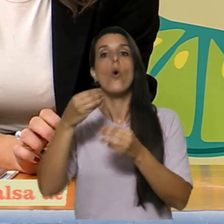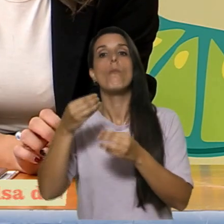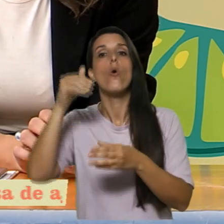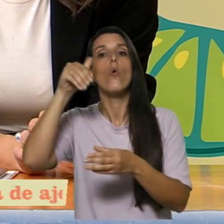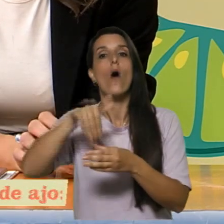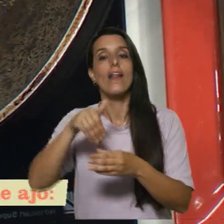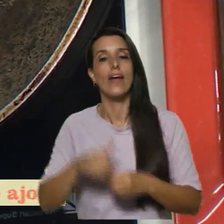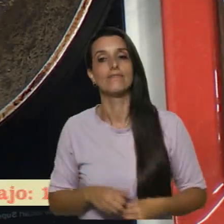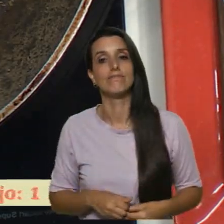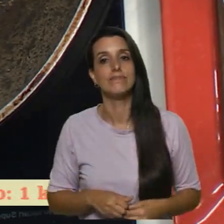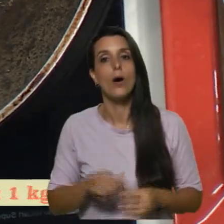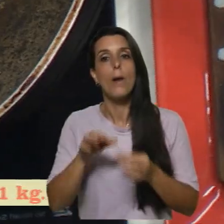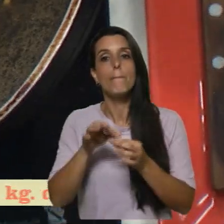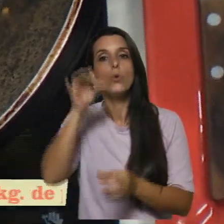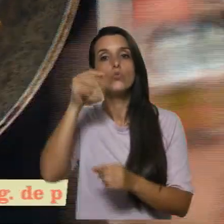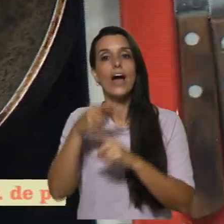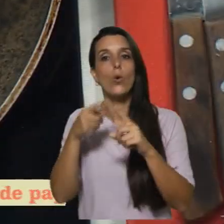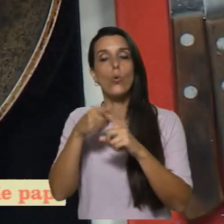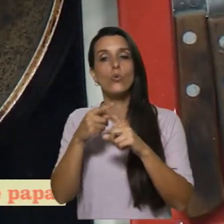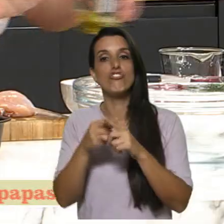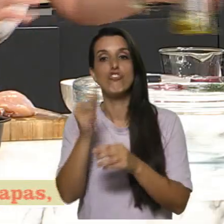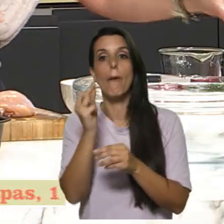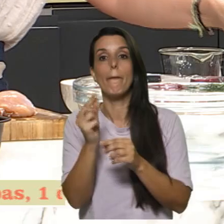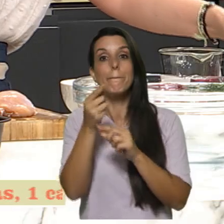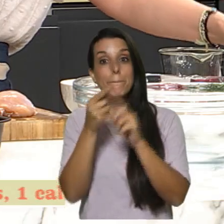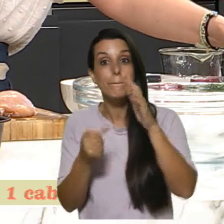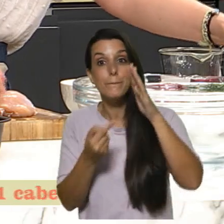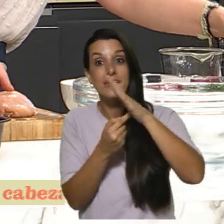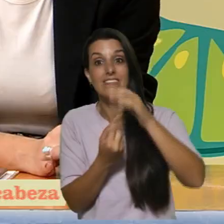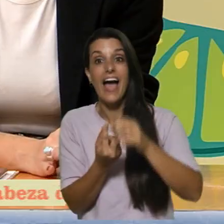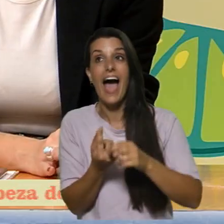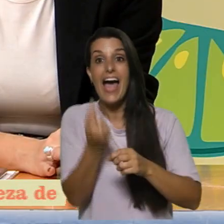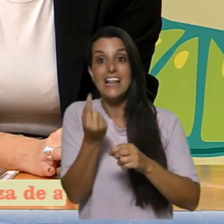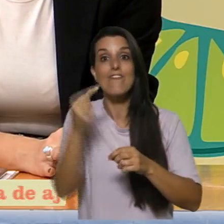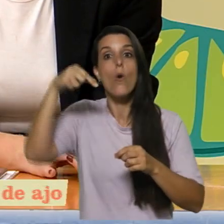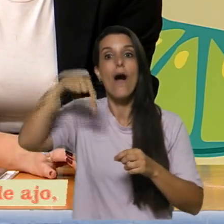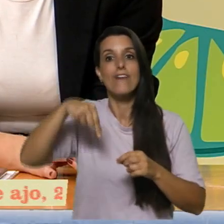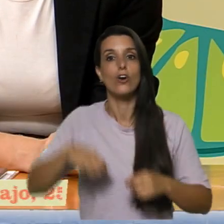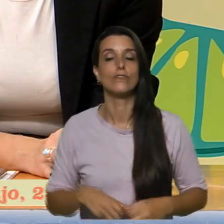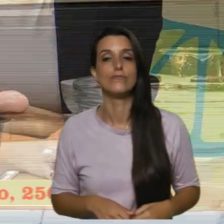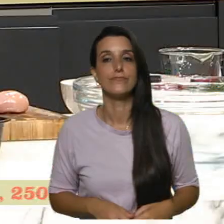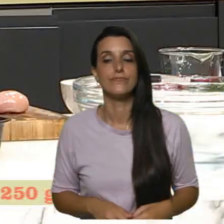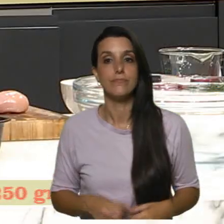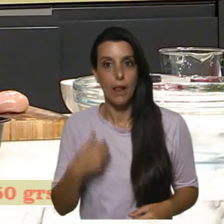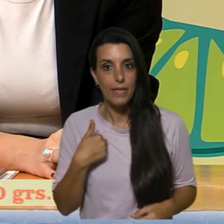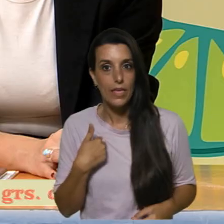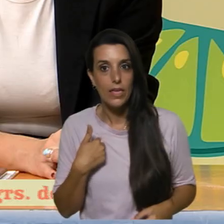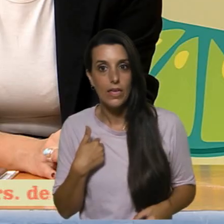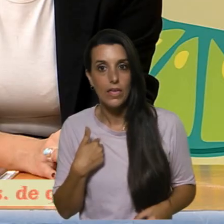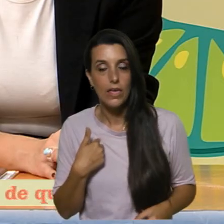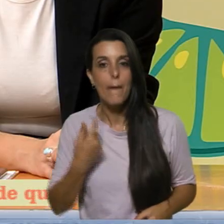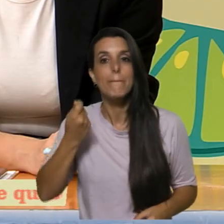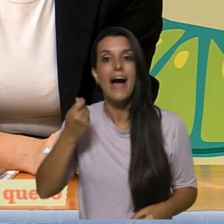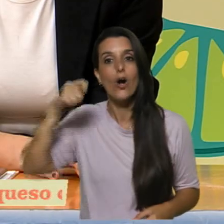Lo hablamos. ¿Con la punta para afuera o con el mango para afuera? ¿Esto va para mí? Esto va para